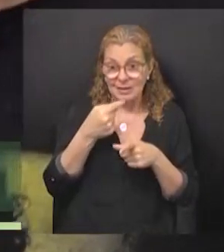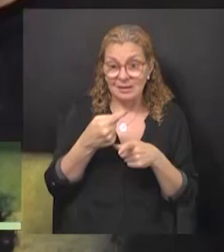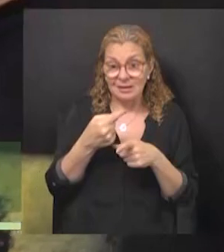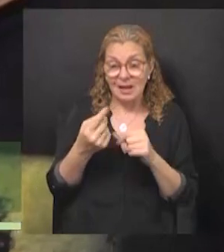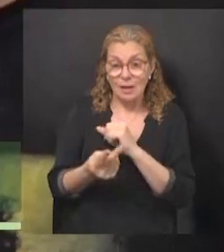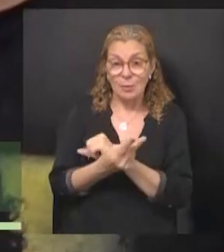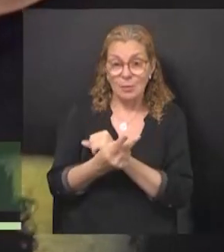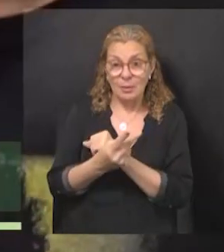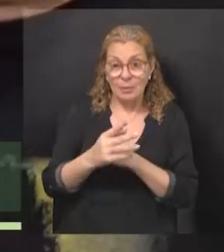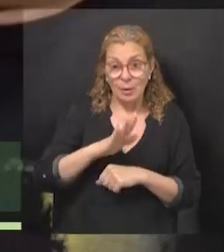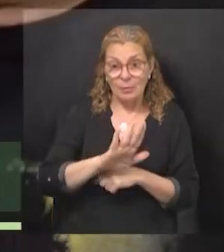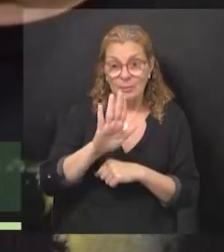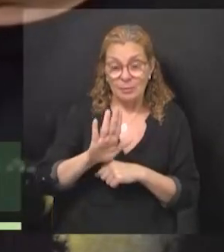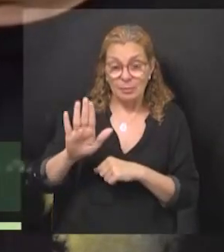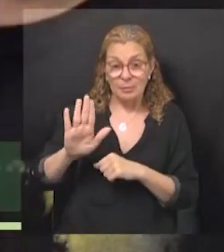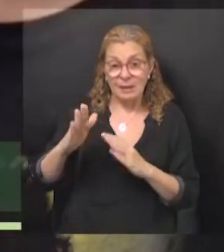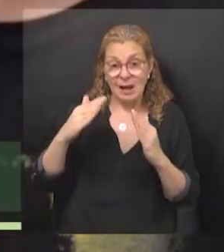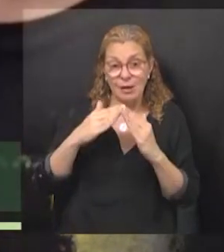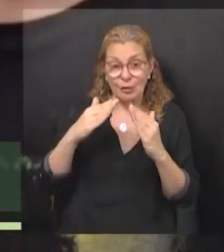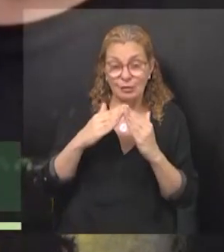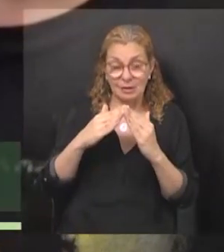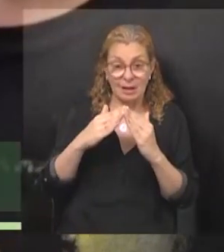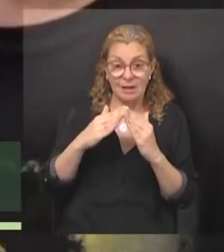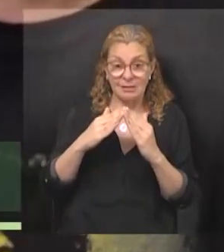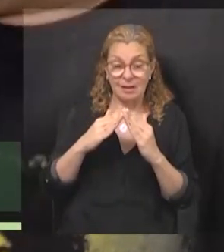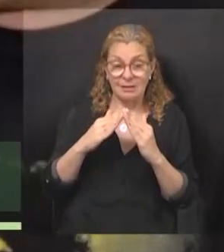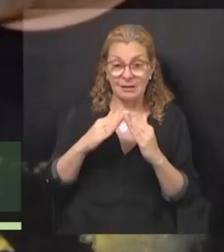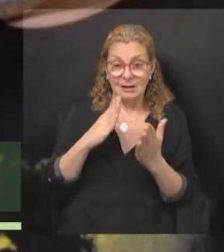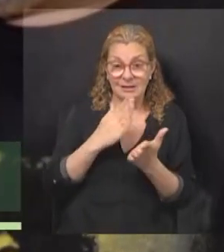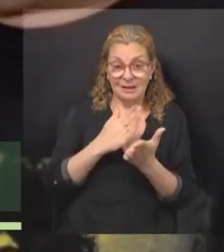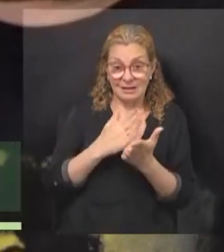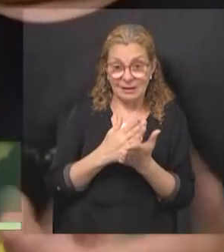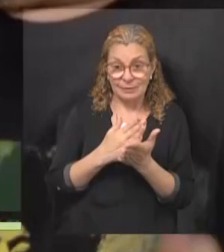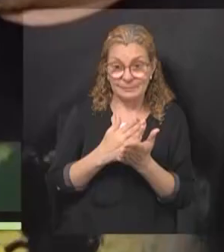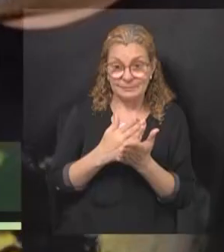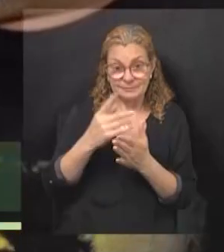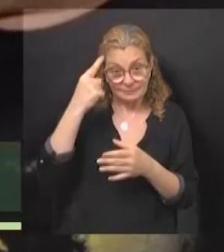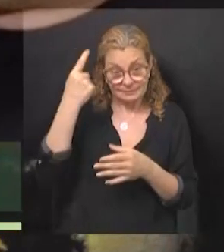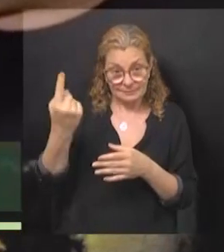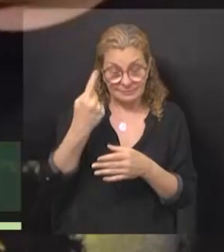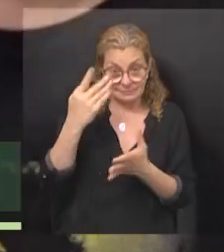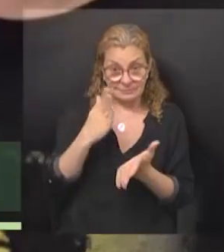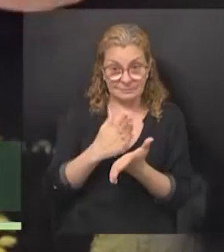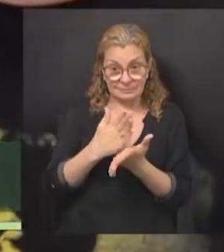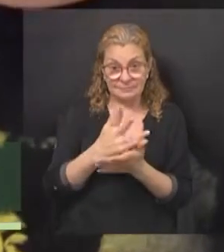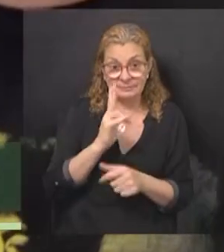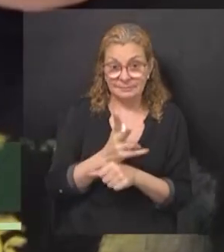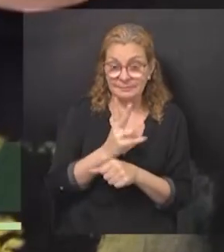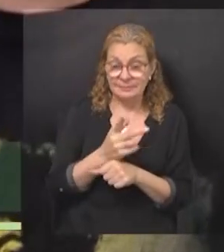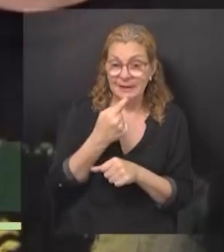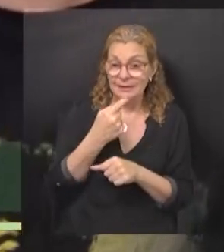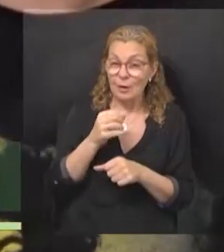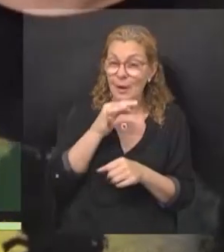proteger la intimidad del hogar hasta la propia corte de derecho Interamericana de Derechos Humanos se ha